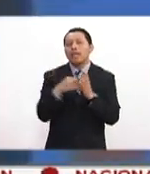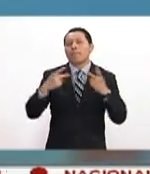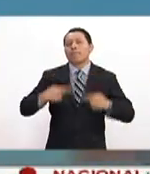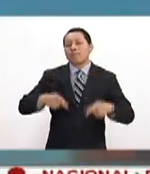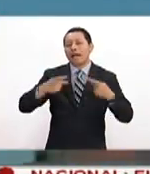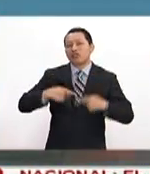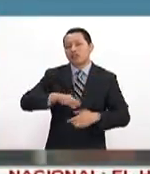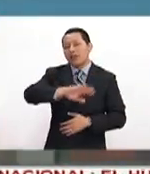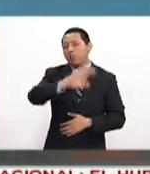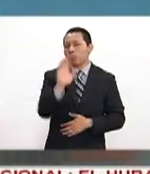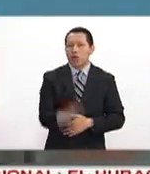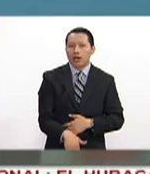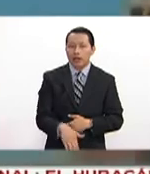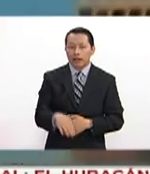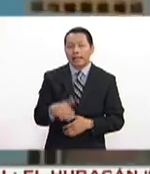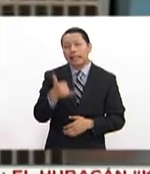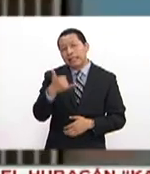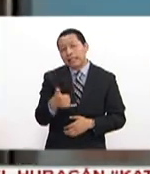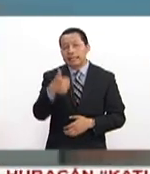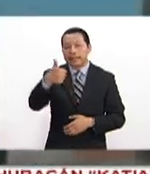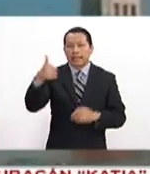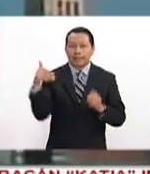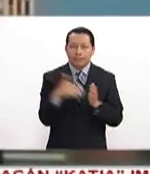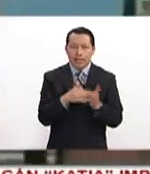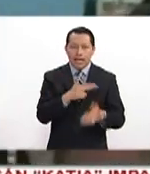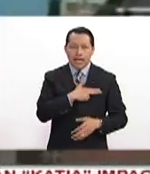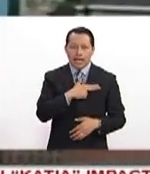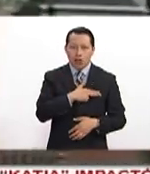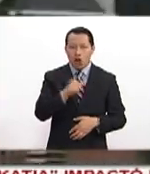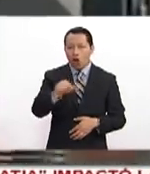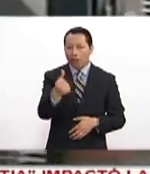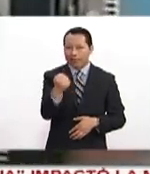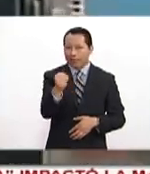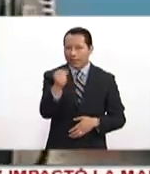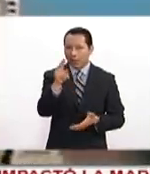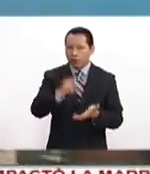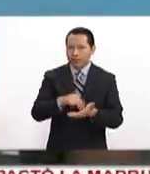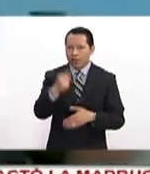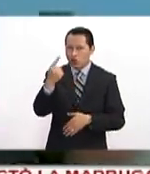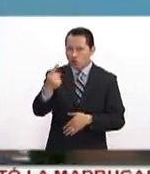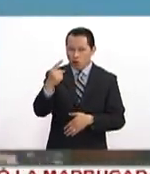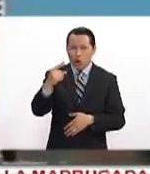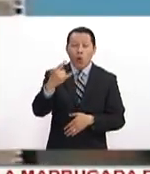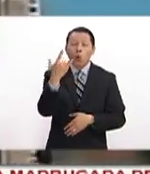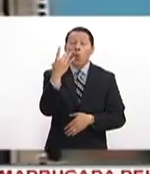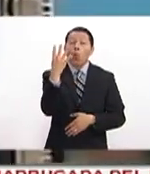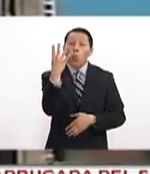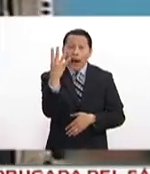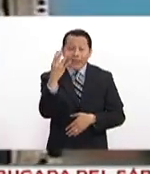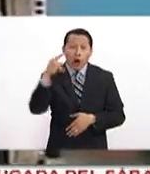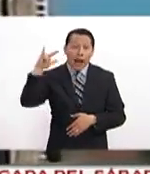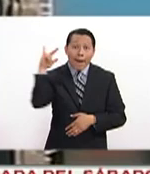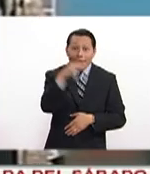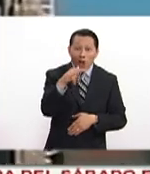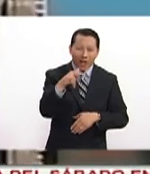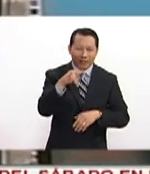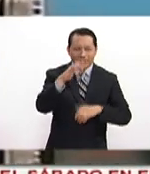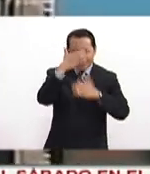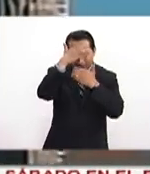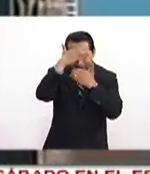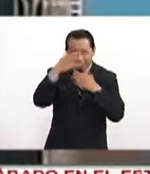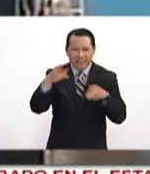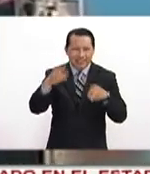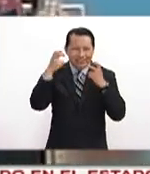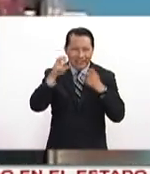muertas y cerca de 6.000 heridas. El 11 de septiembre del 2001, 4 aviones comerciales fueron secuestrados por miembros de Al